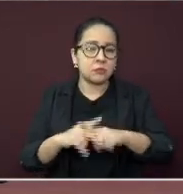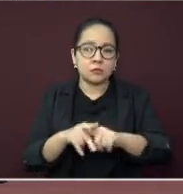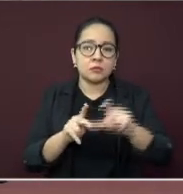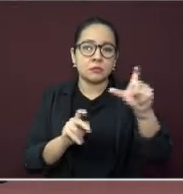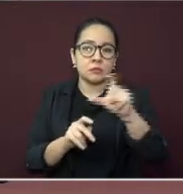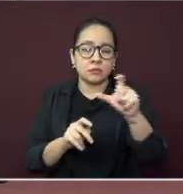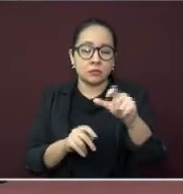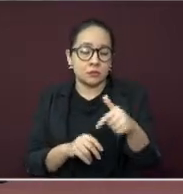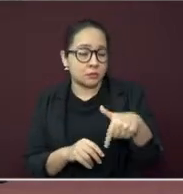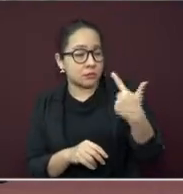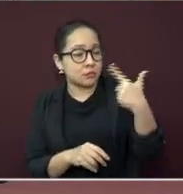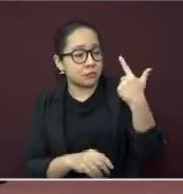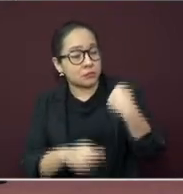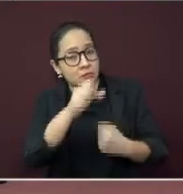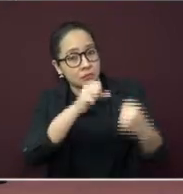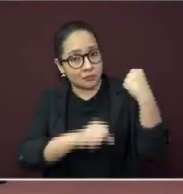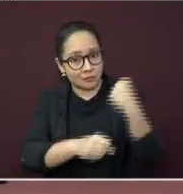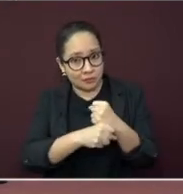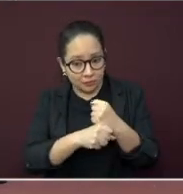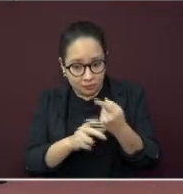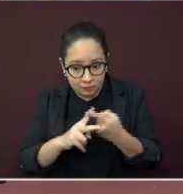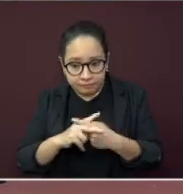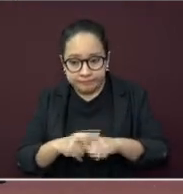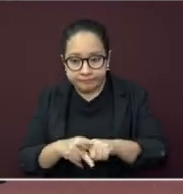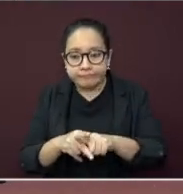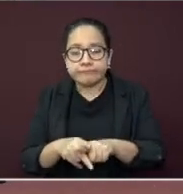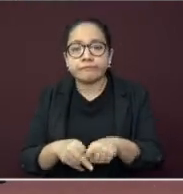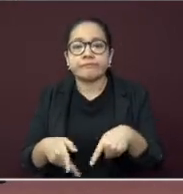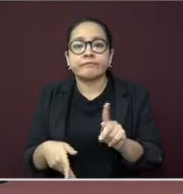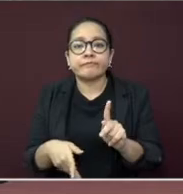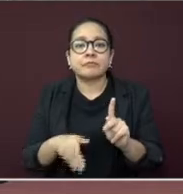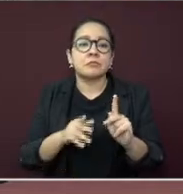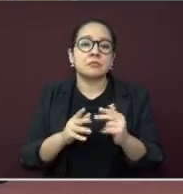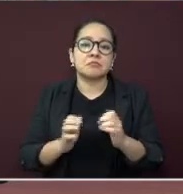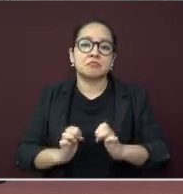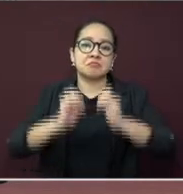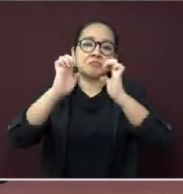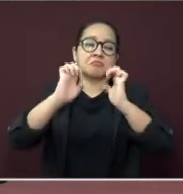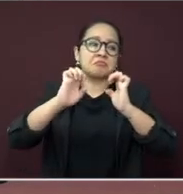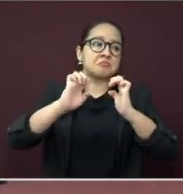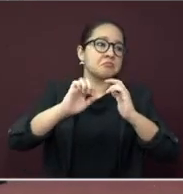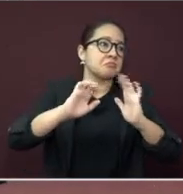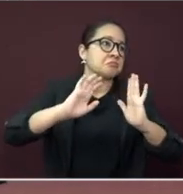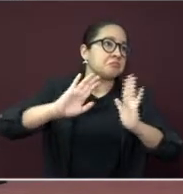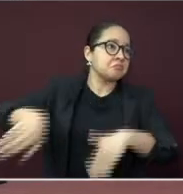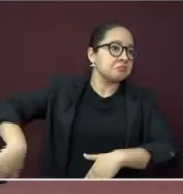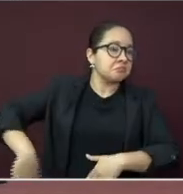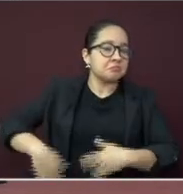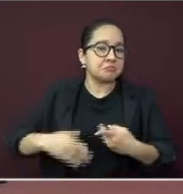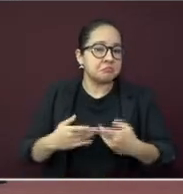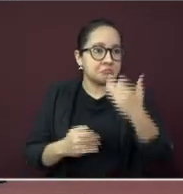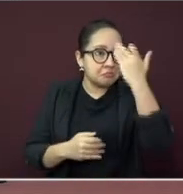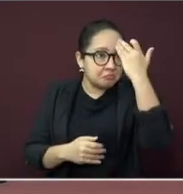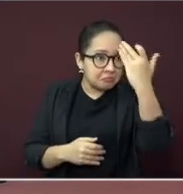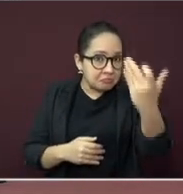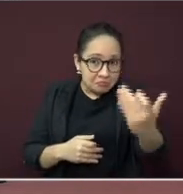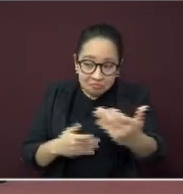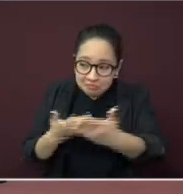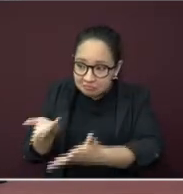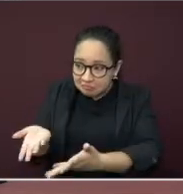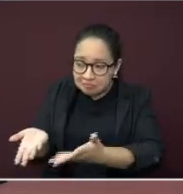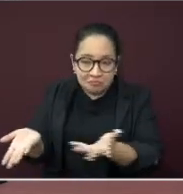12 años y que lamentablemente ahí la abandonaron la dejaron al tiempo con un